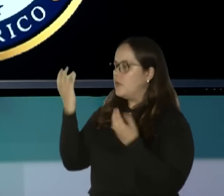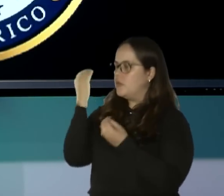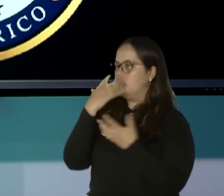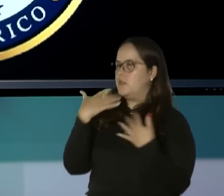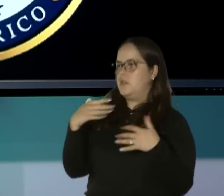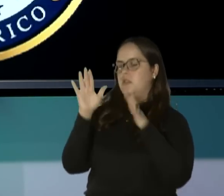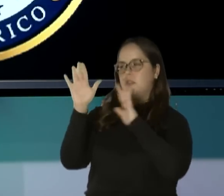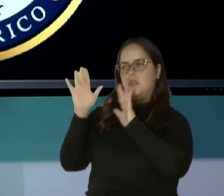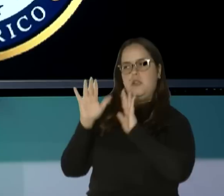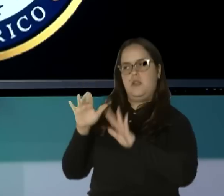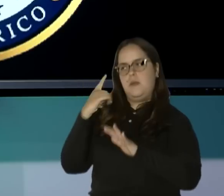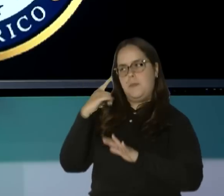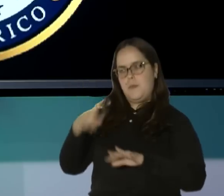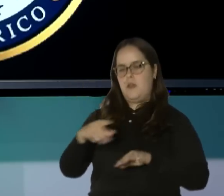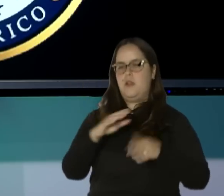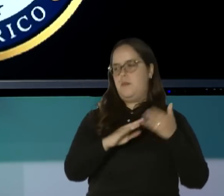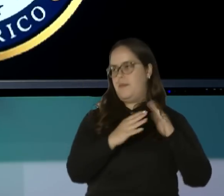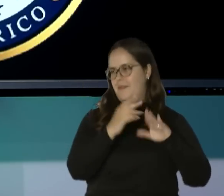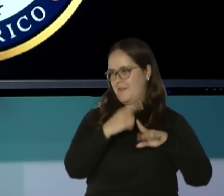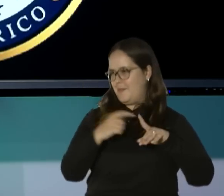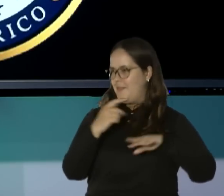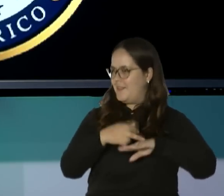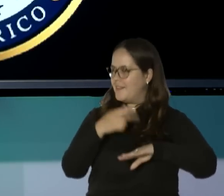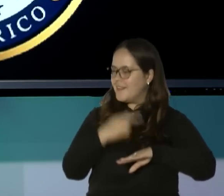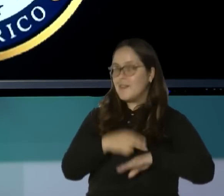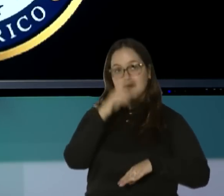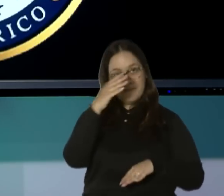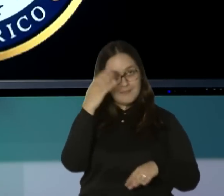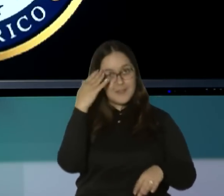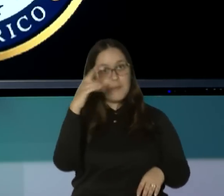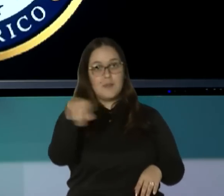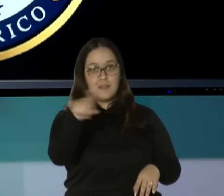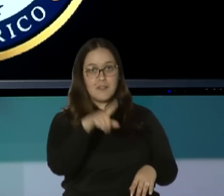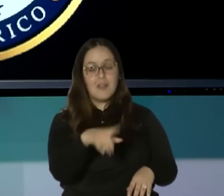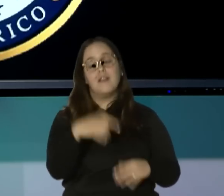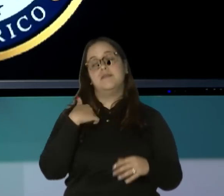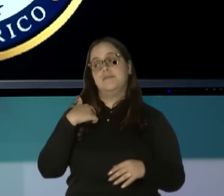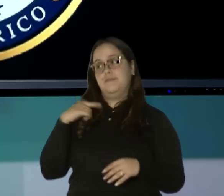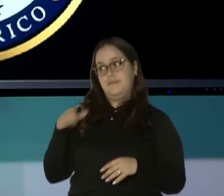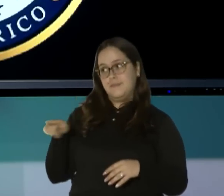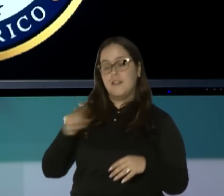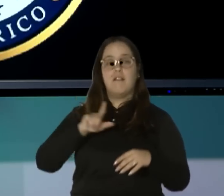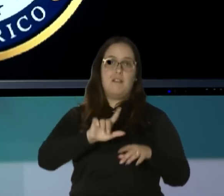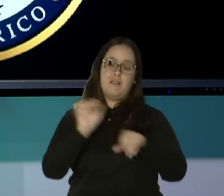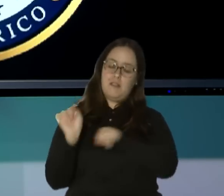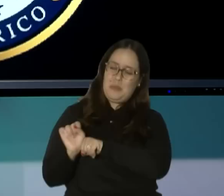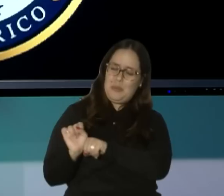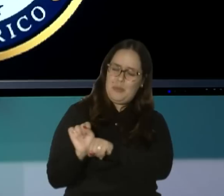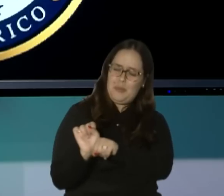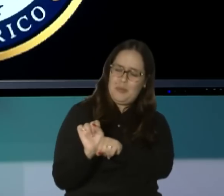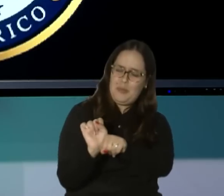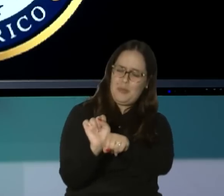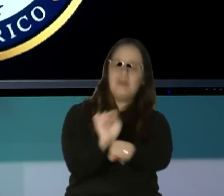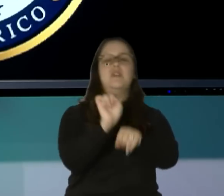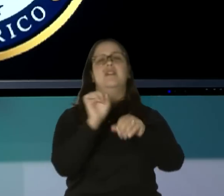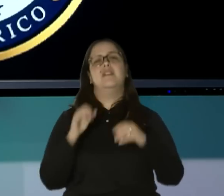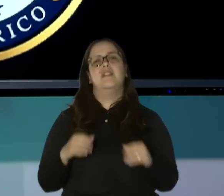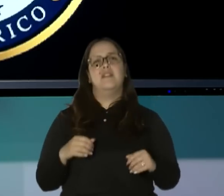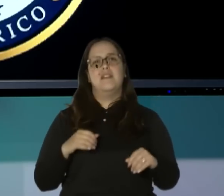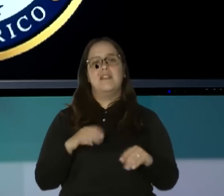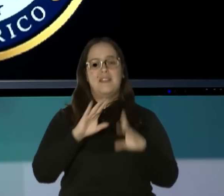que sepan ustedes de que se ha estado trabajando fuertemente dentro del Departamento de Seguridad Pública para que